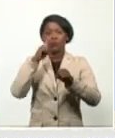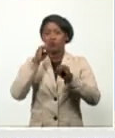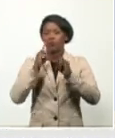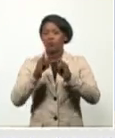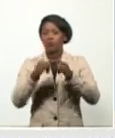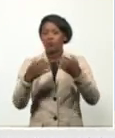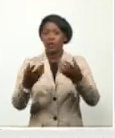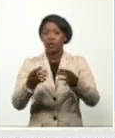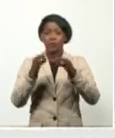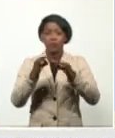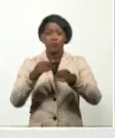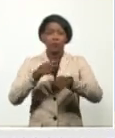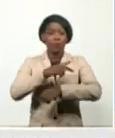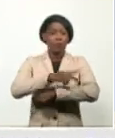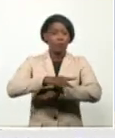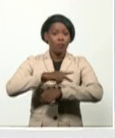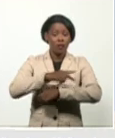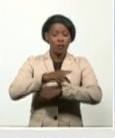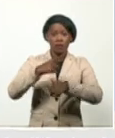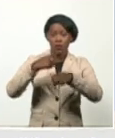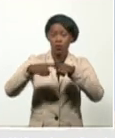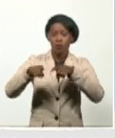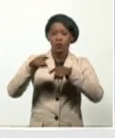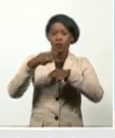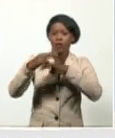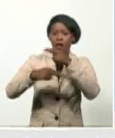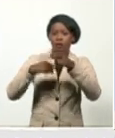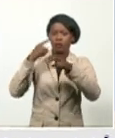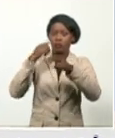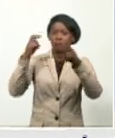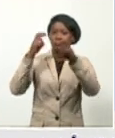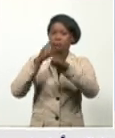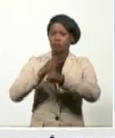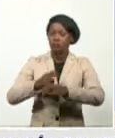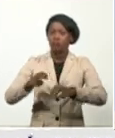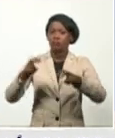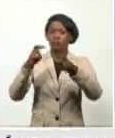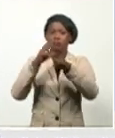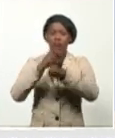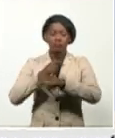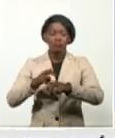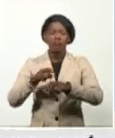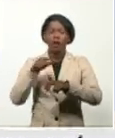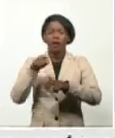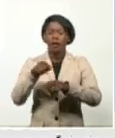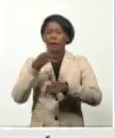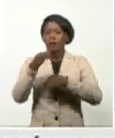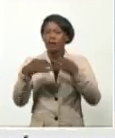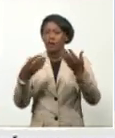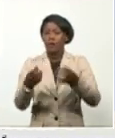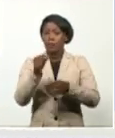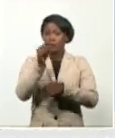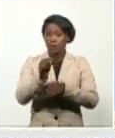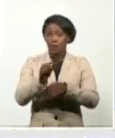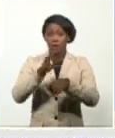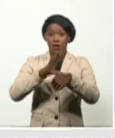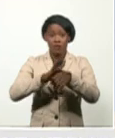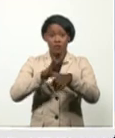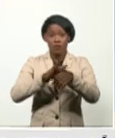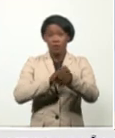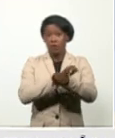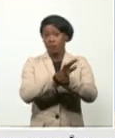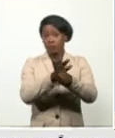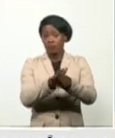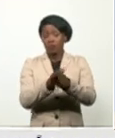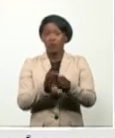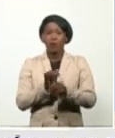Singapur, donde sugiere que los pacientes con coronavirus ya no son infecciosos, o sea, ya no